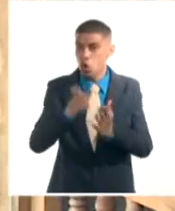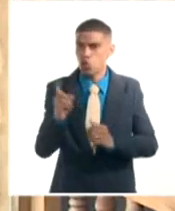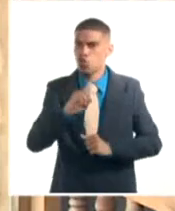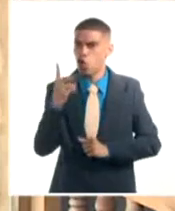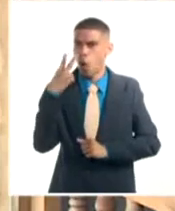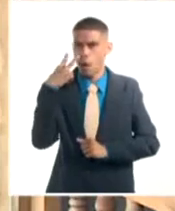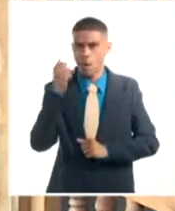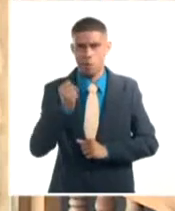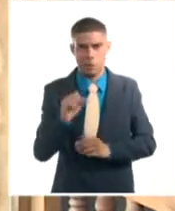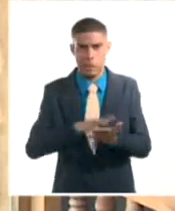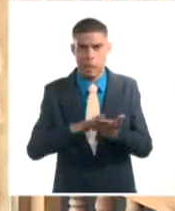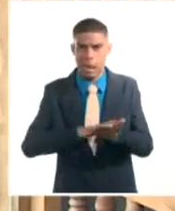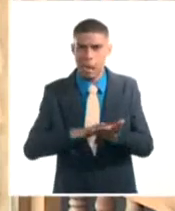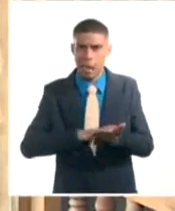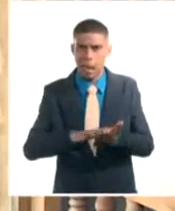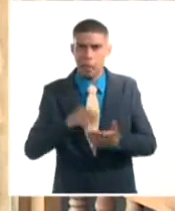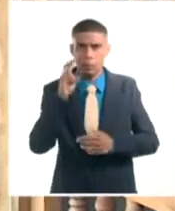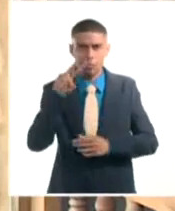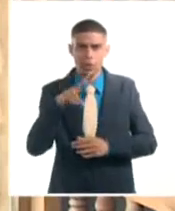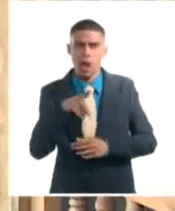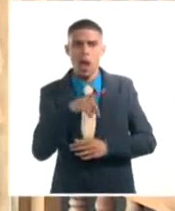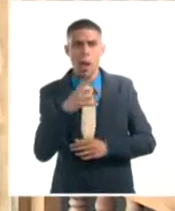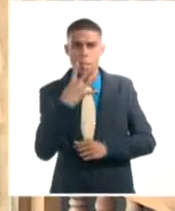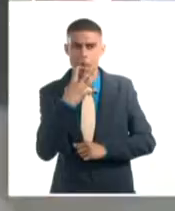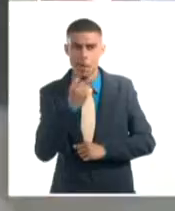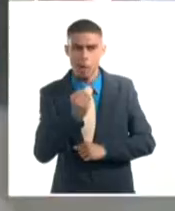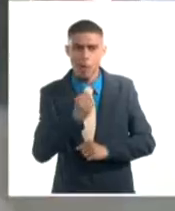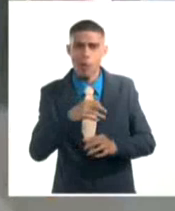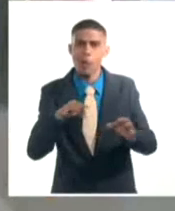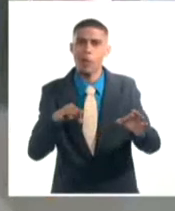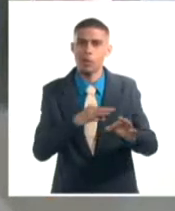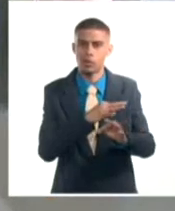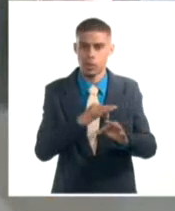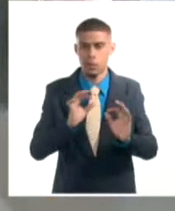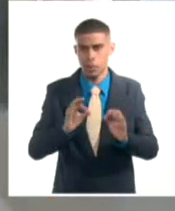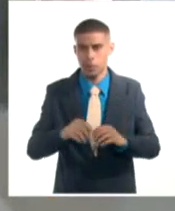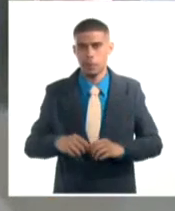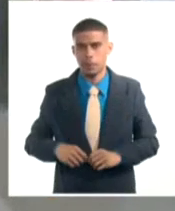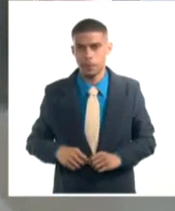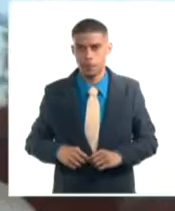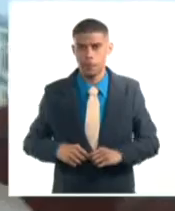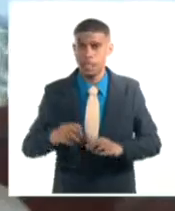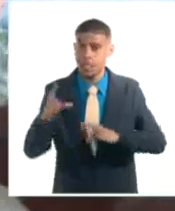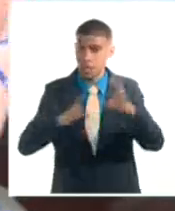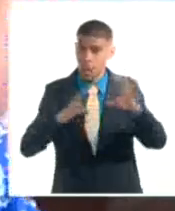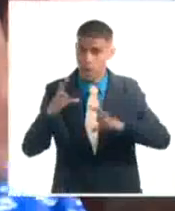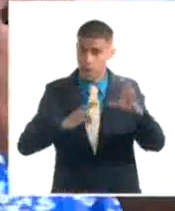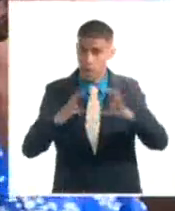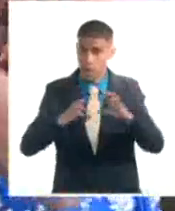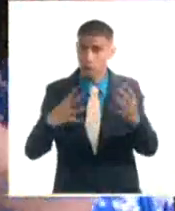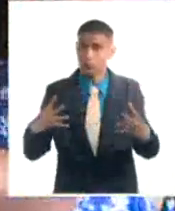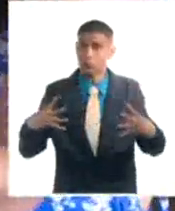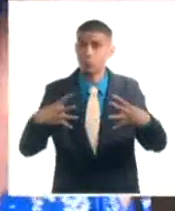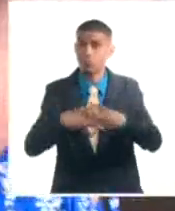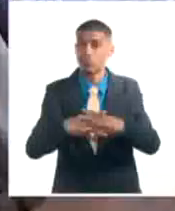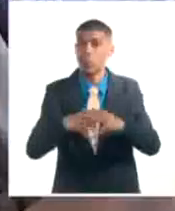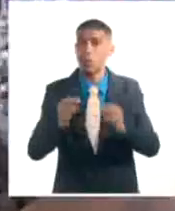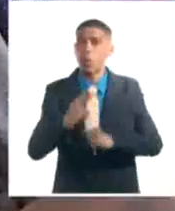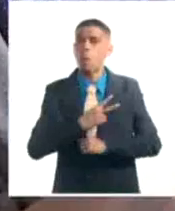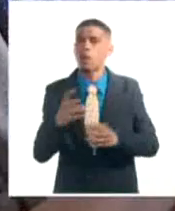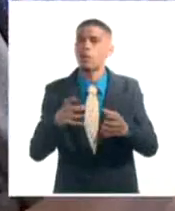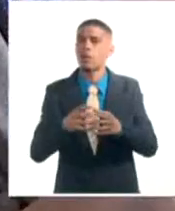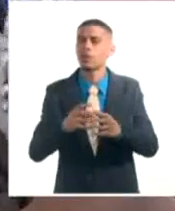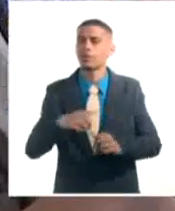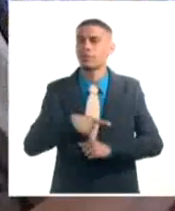tienen dentro del aula y lo están descubriendo ahora. El taller Concierto Esperanza es fruto de la vinculación de la vanguardia artística